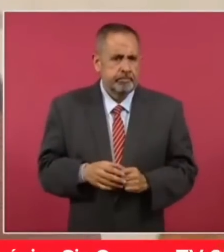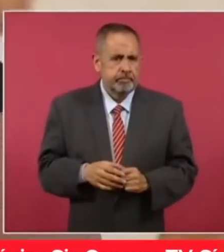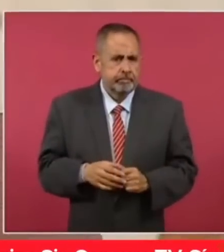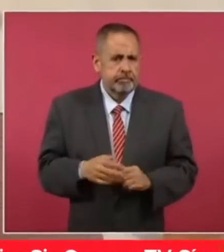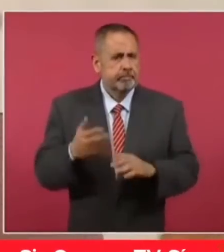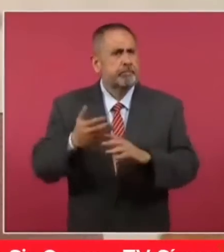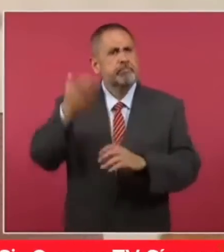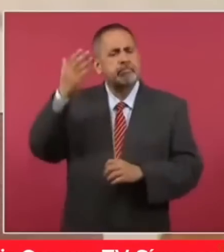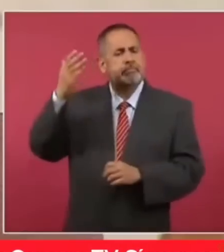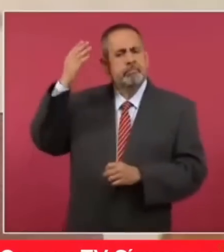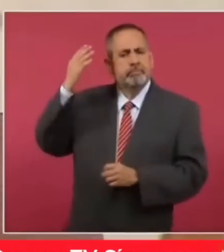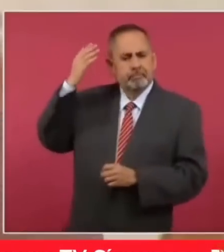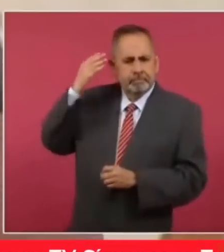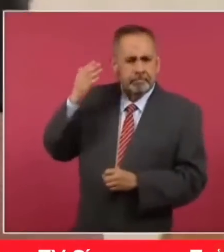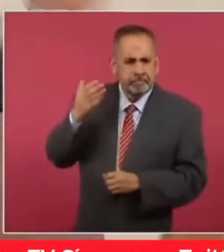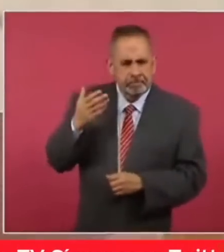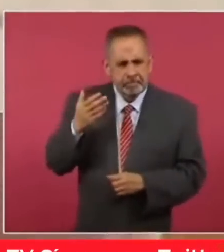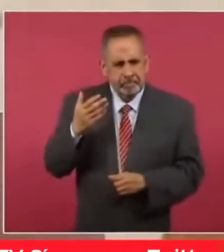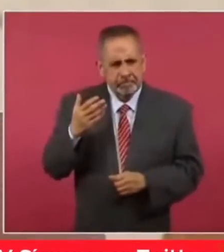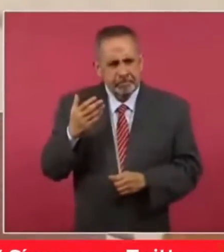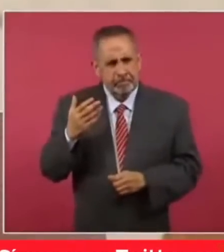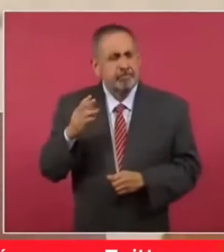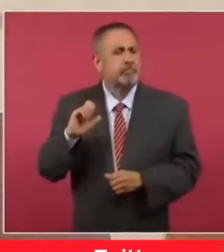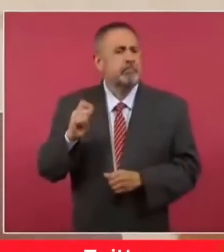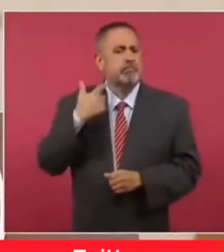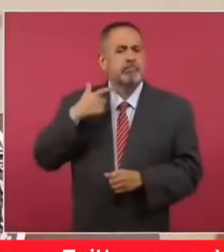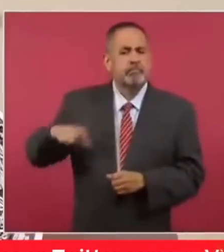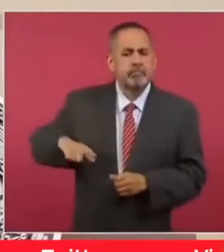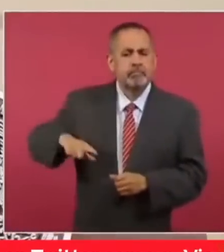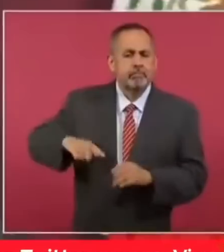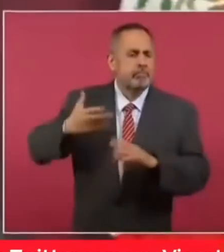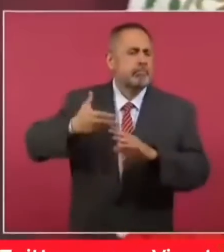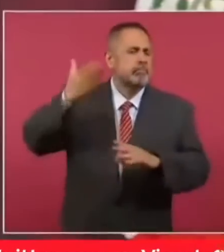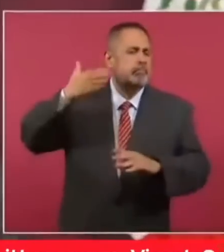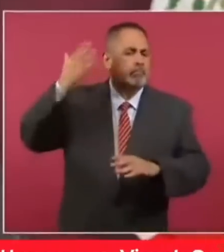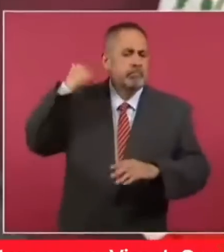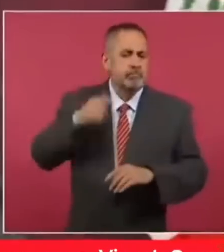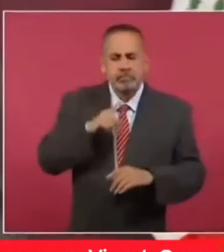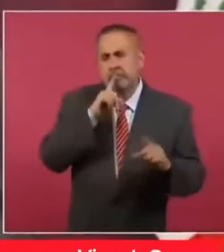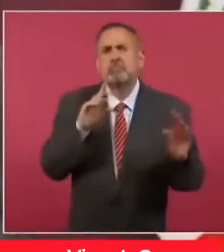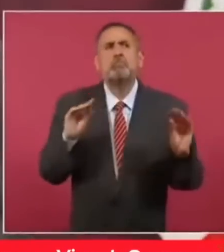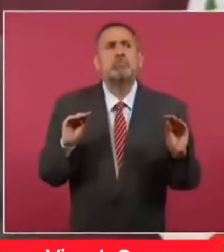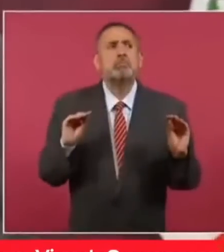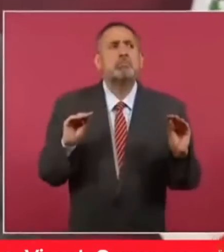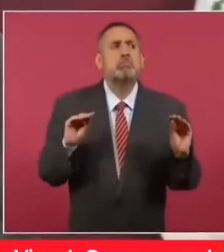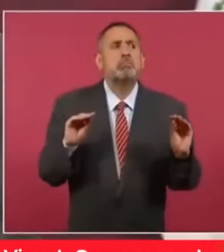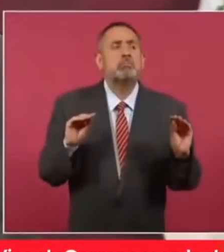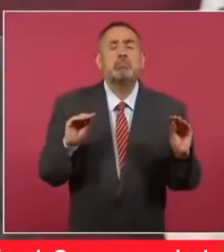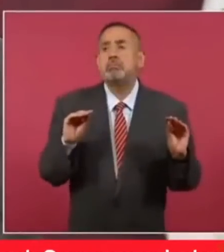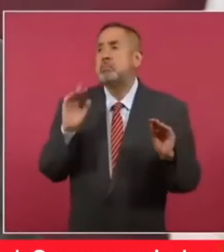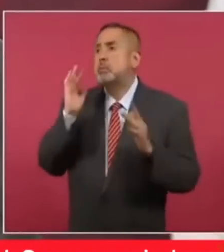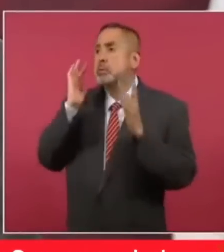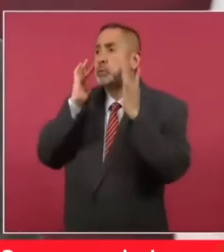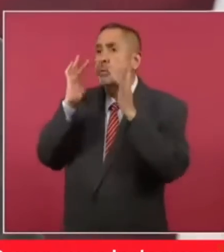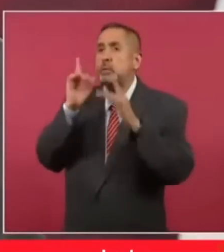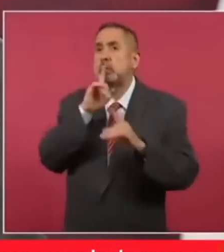en otros casos, en los gobiernos anteriores, guardaban silencio.